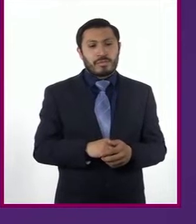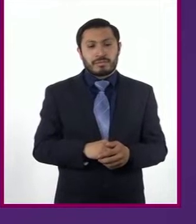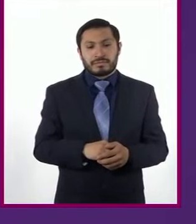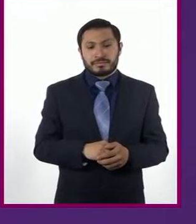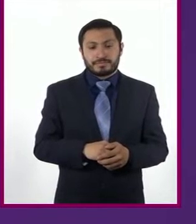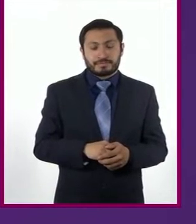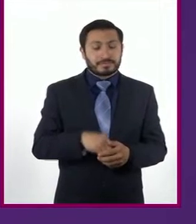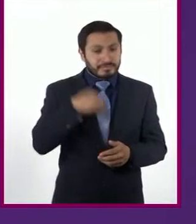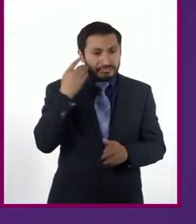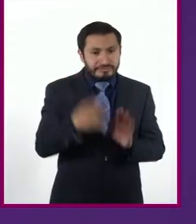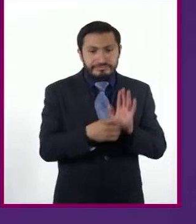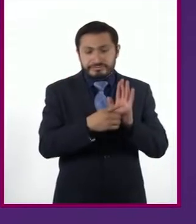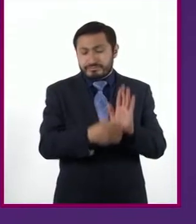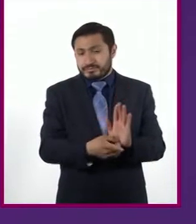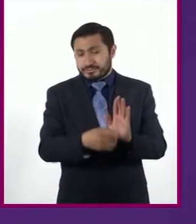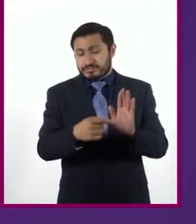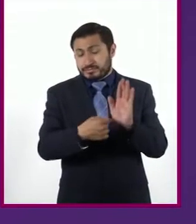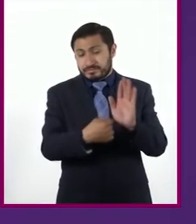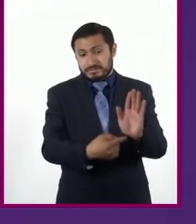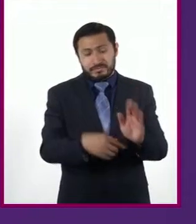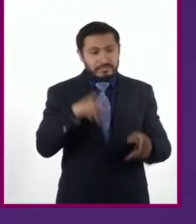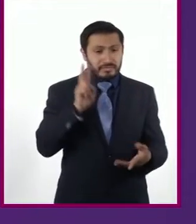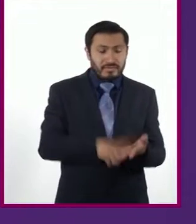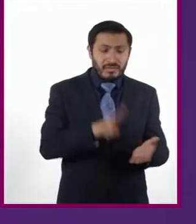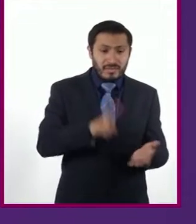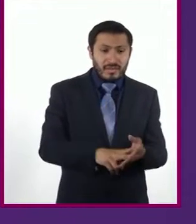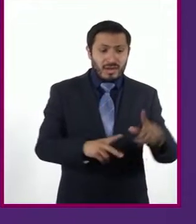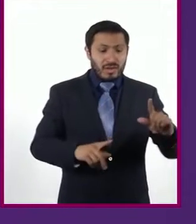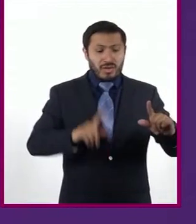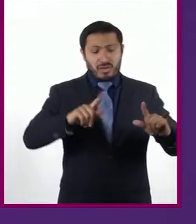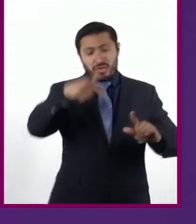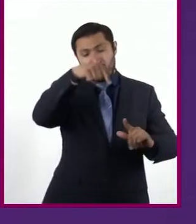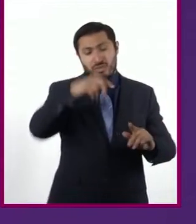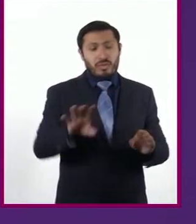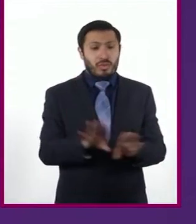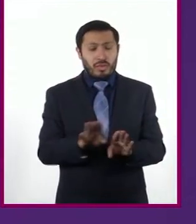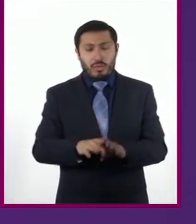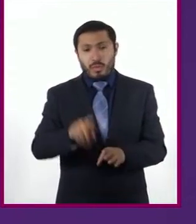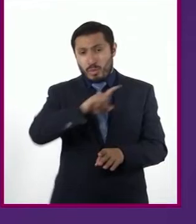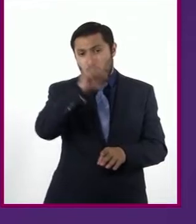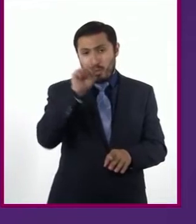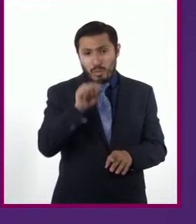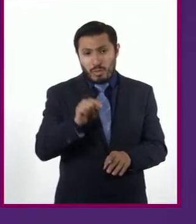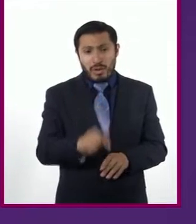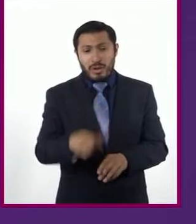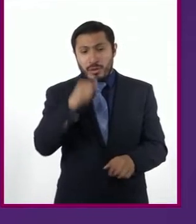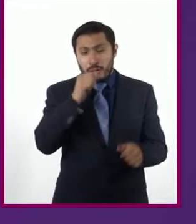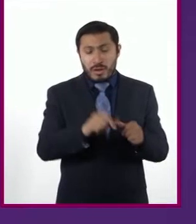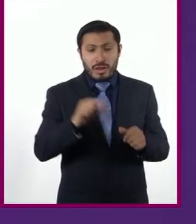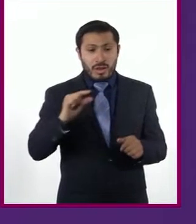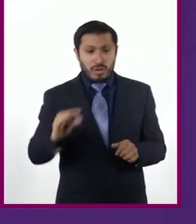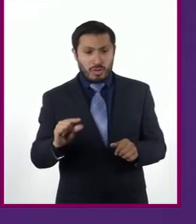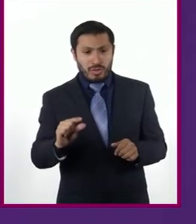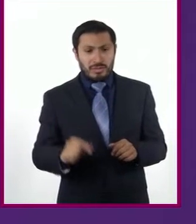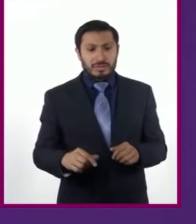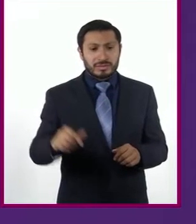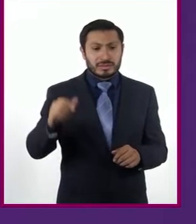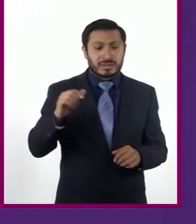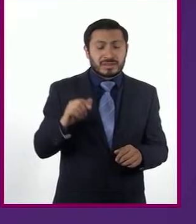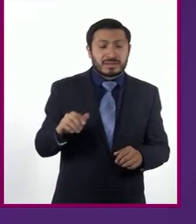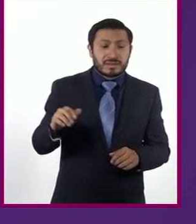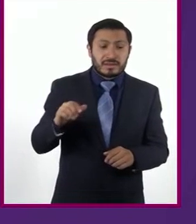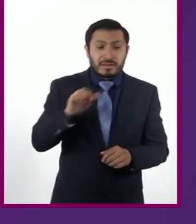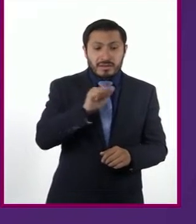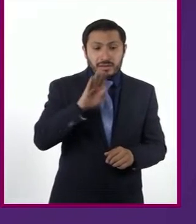queremos referirnos al valor de los ángulos como una incógnita, se acostumbra a usar las letras minúsculas del abecedario griego. Las